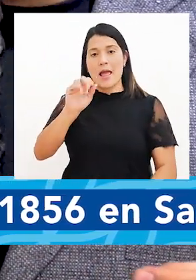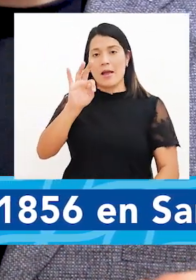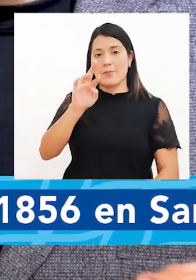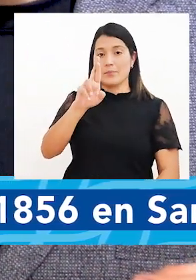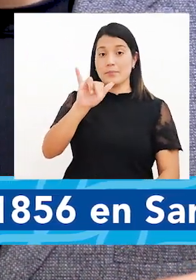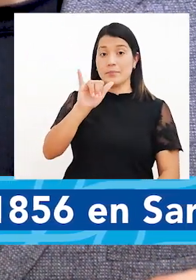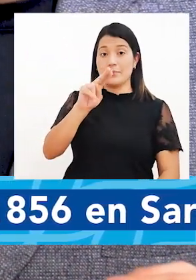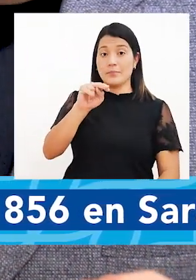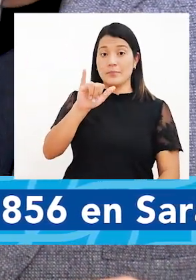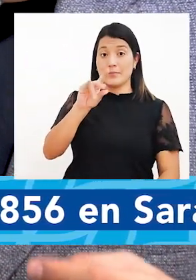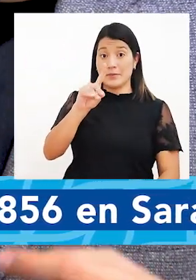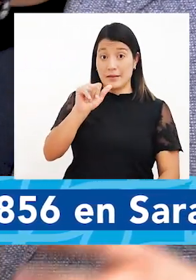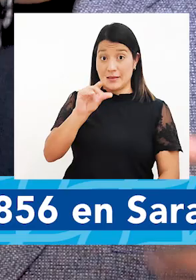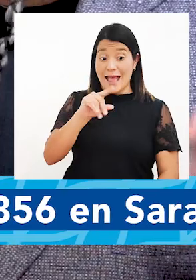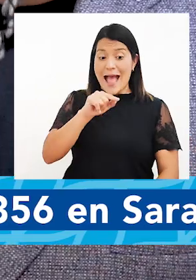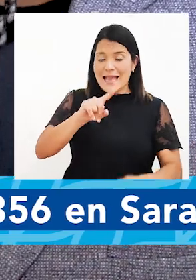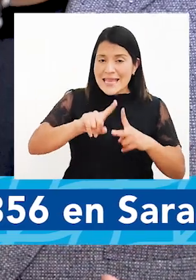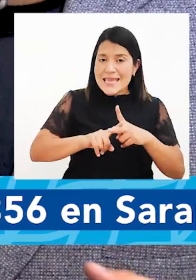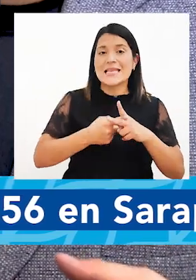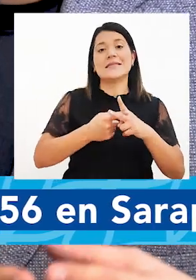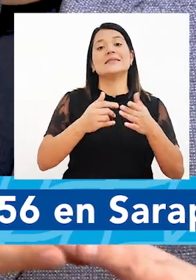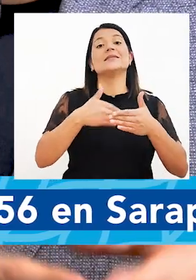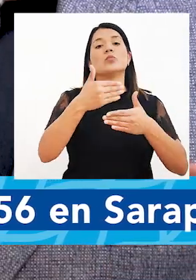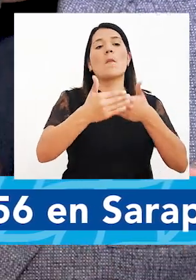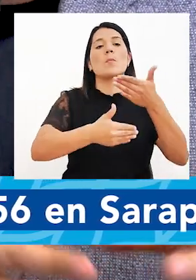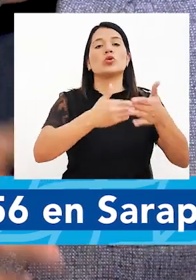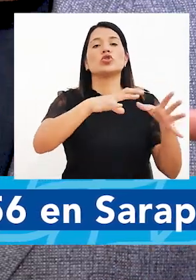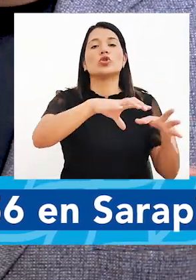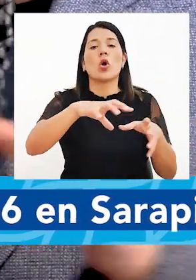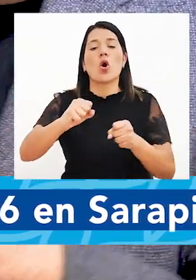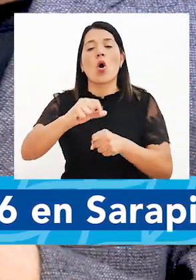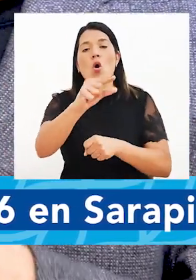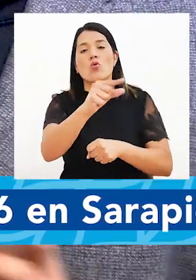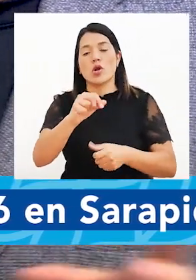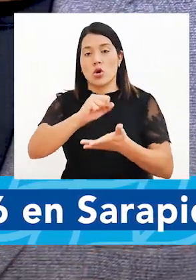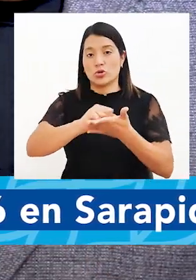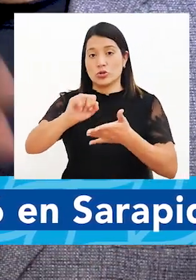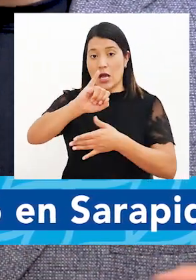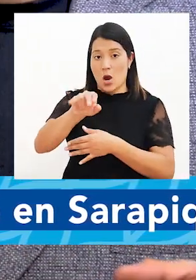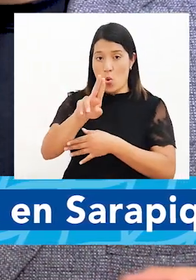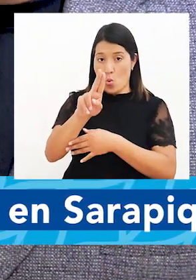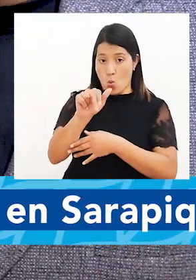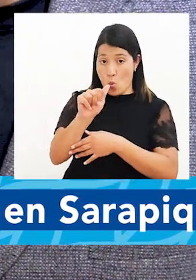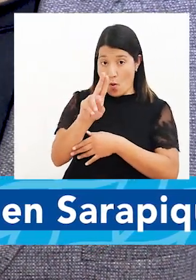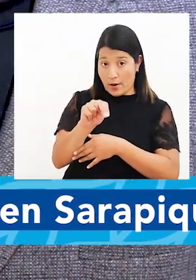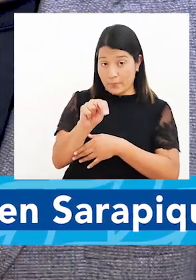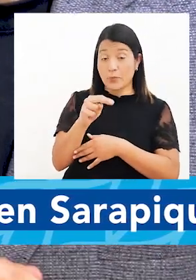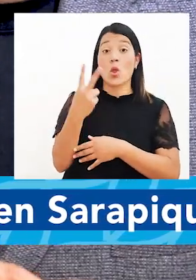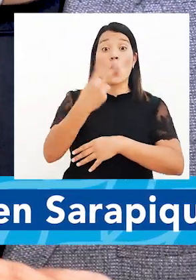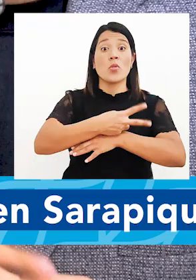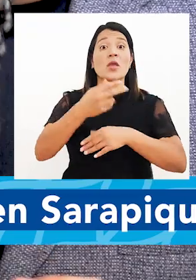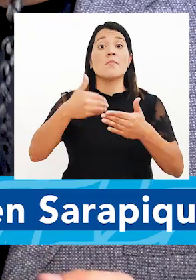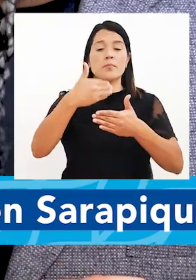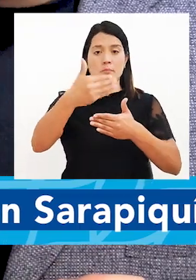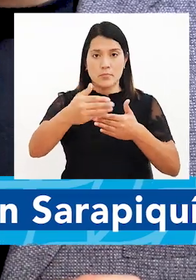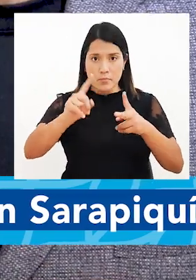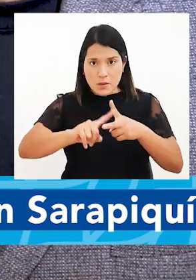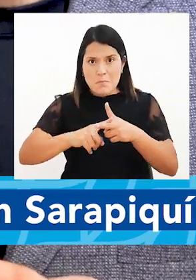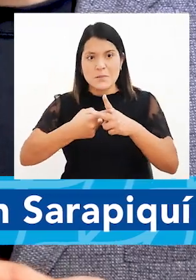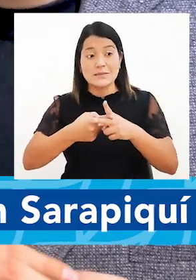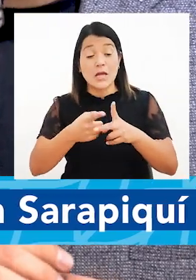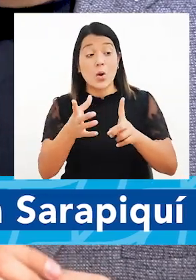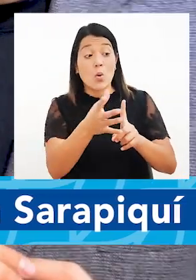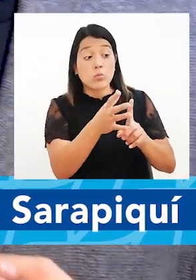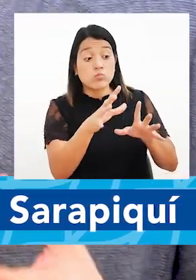inicia todo el proceso de toma del río San Juan, ¿verdad? A los dos días ya se inició todo el proceso de captura de los